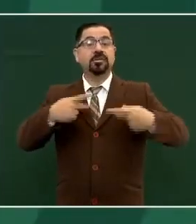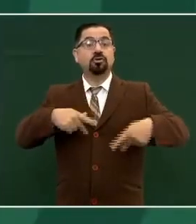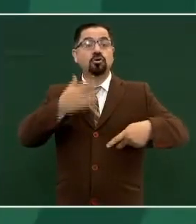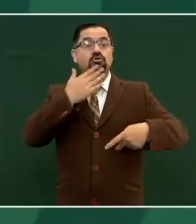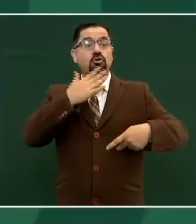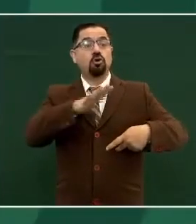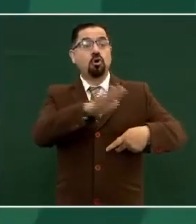a los sonorenses,